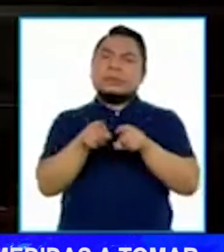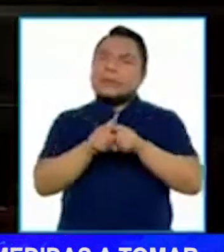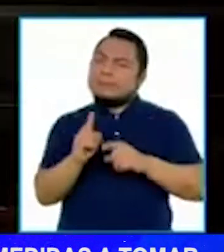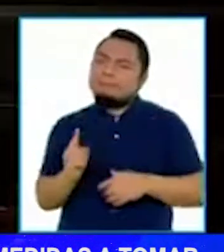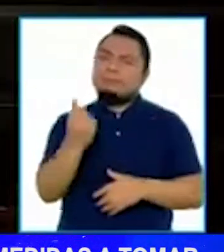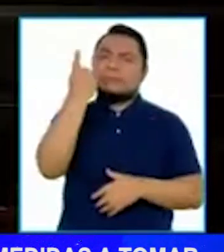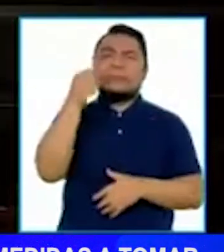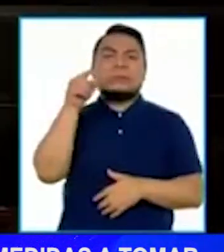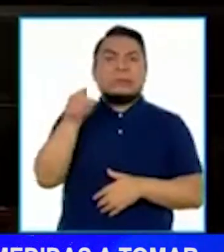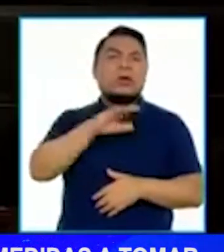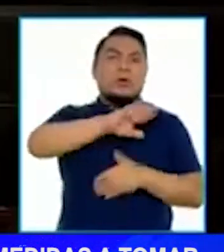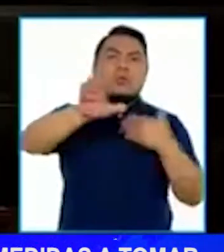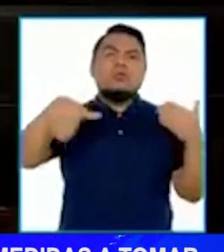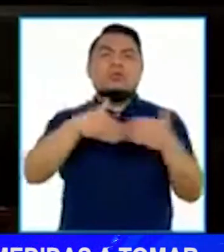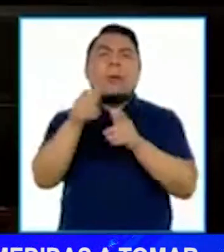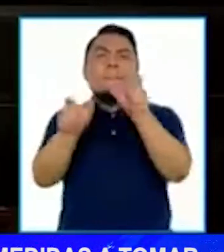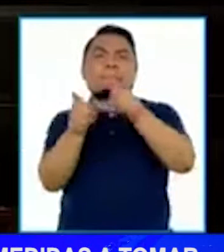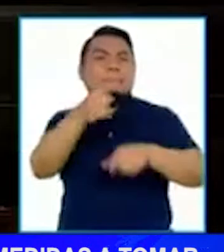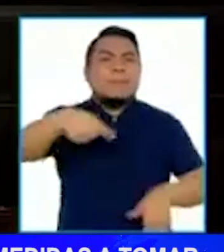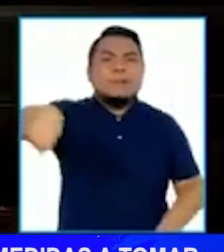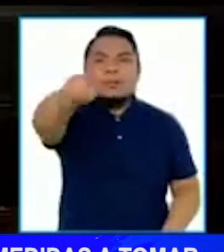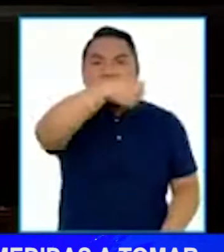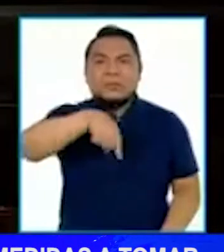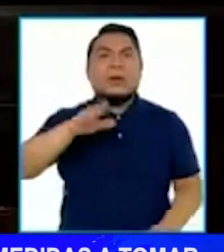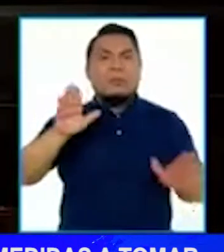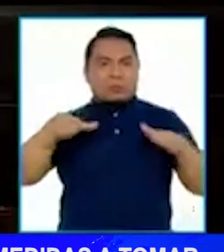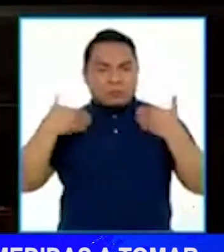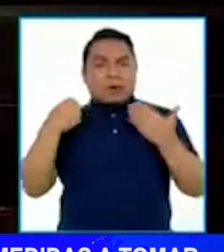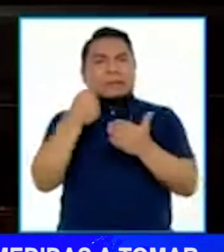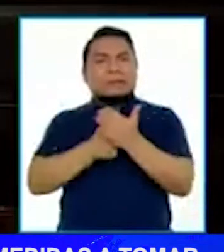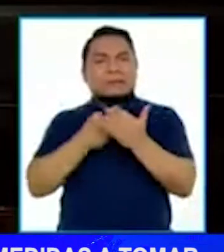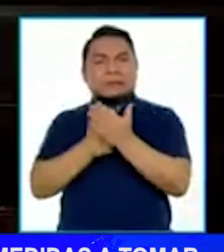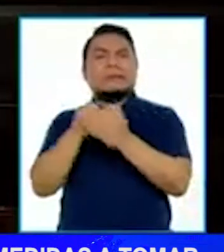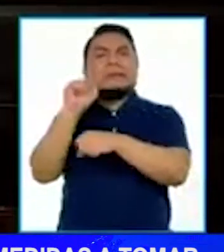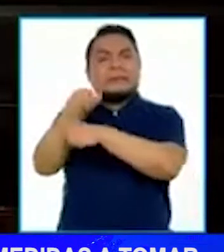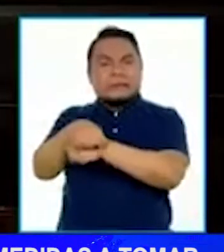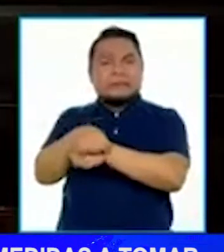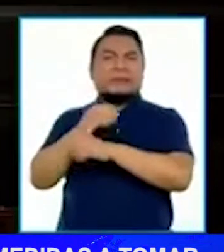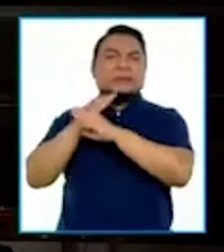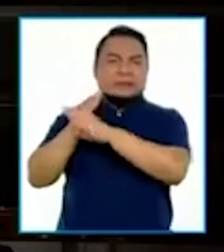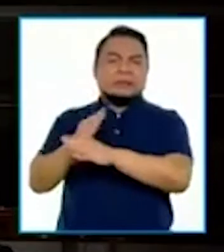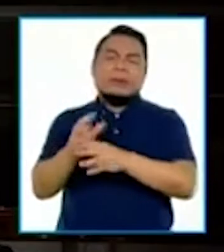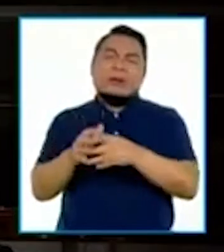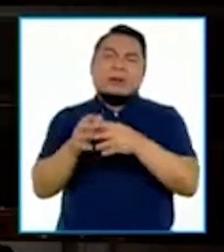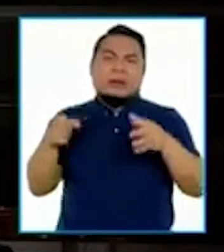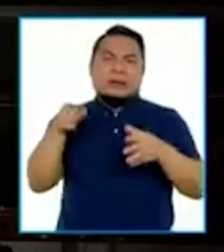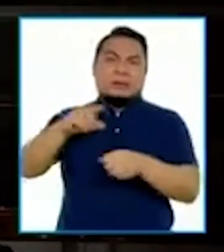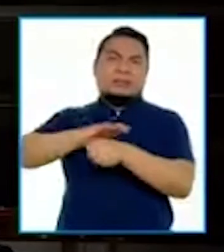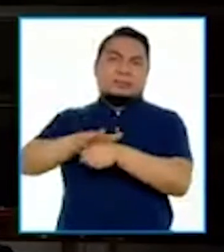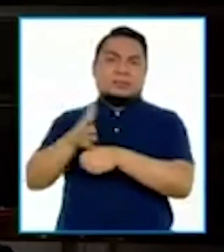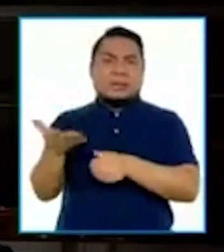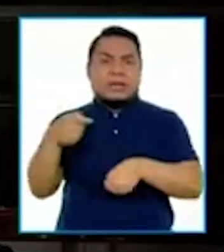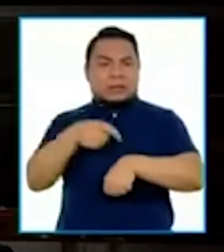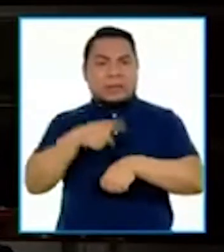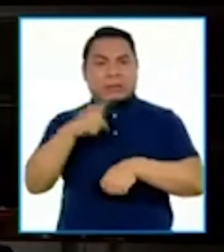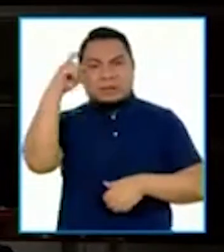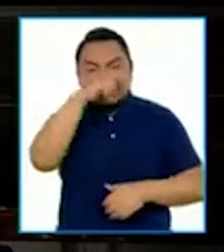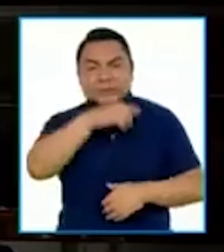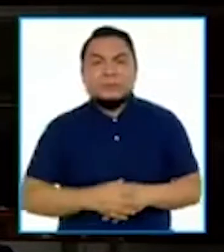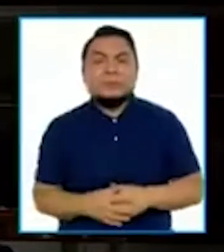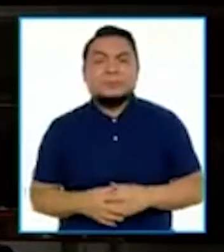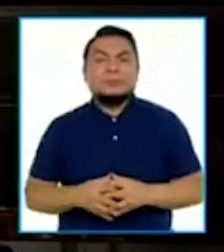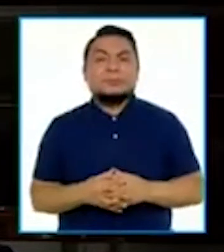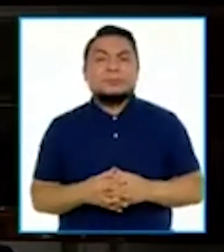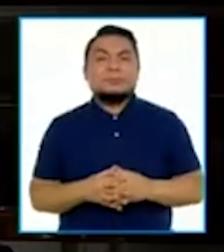y esencial de todos los ciudadanos, podremos hacer frente a los enormes desafíos de estos tiempos.